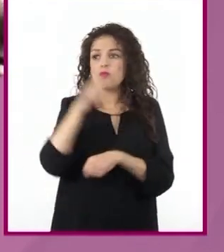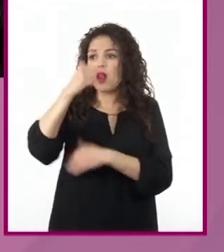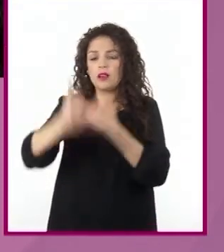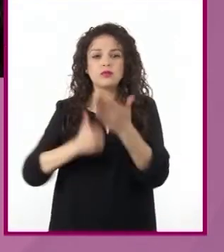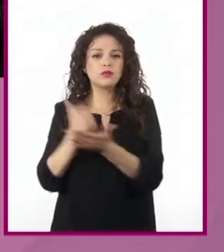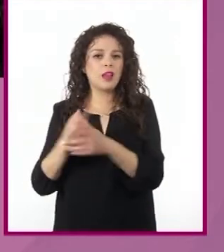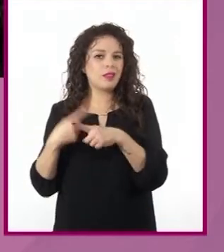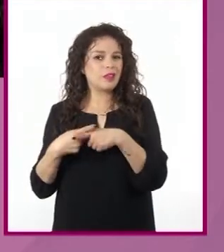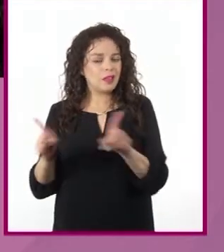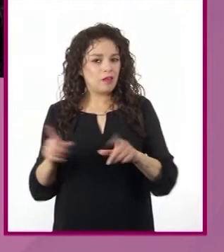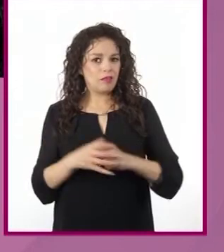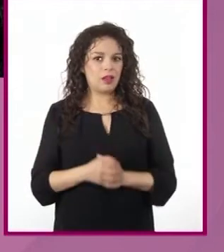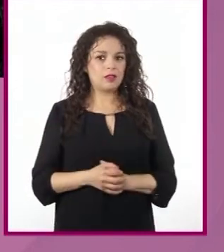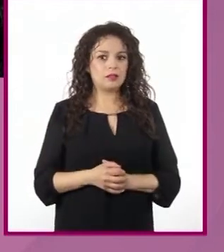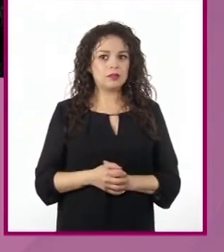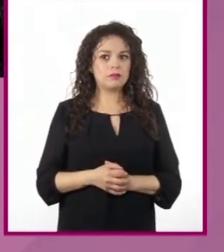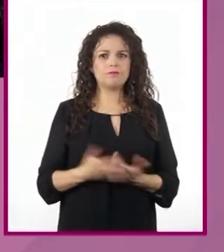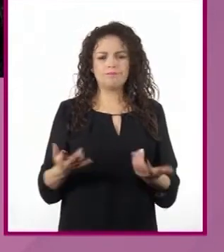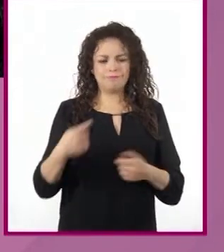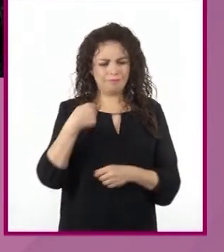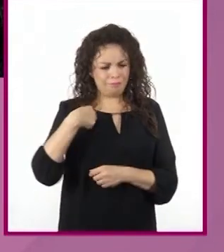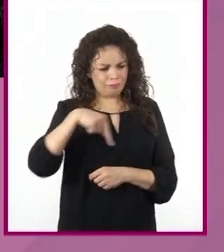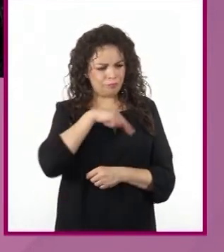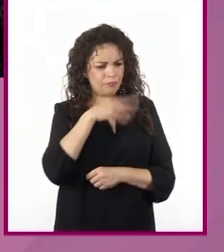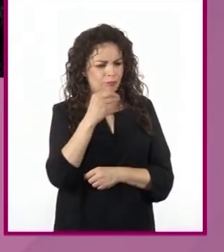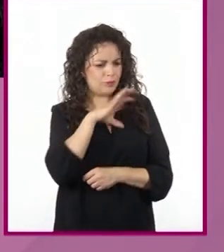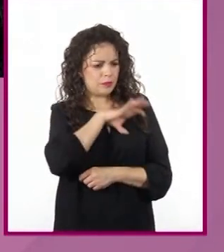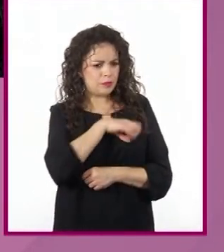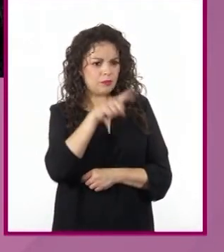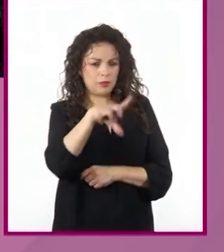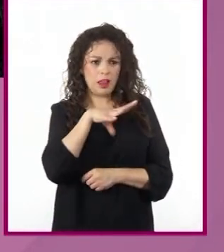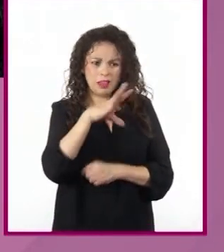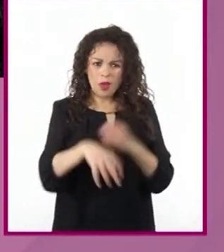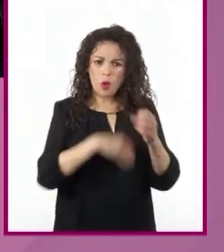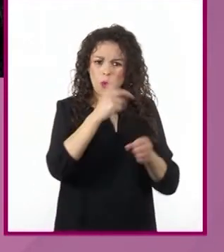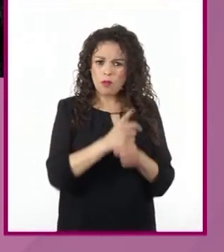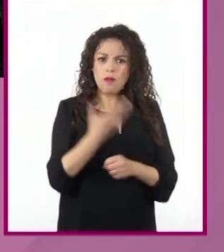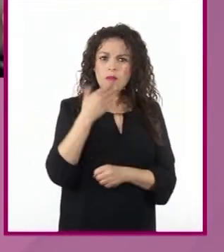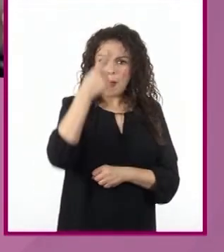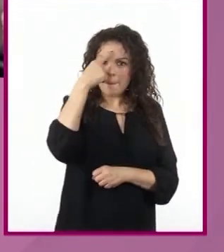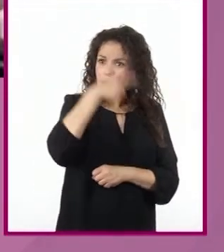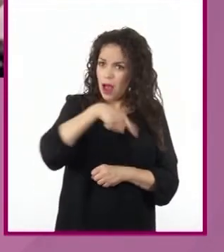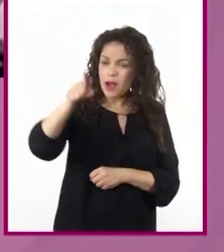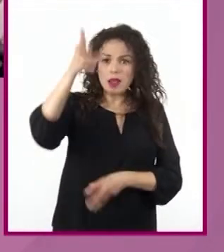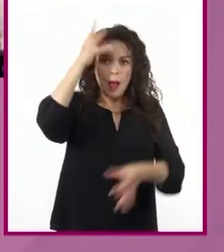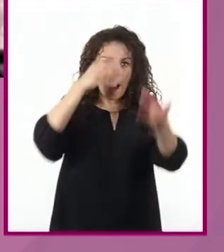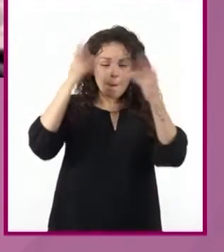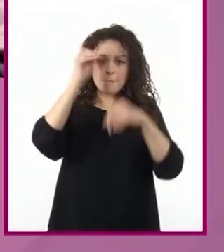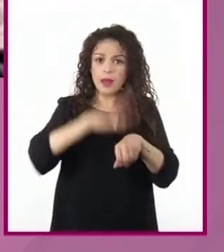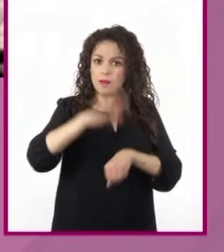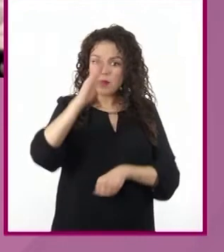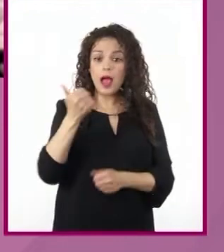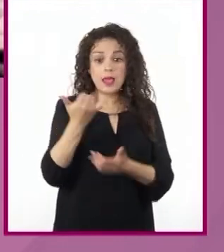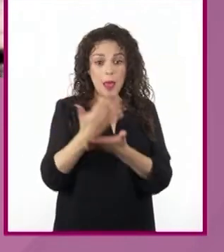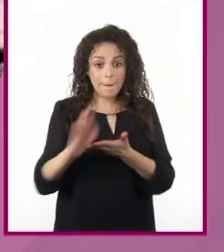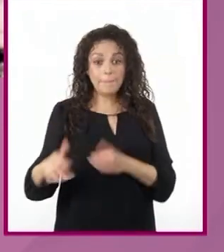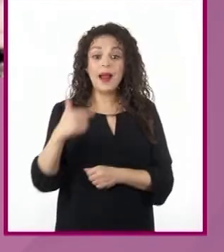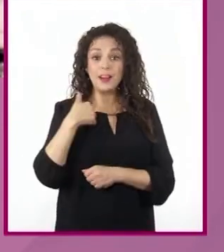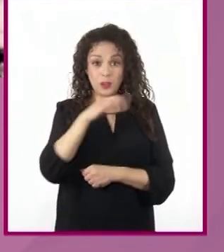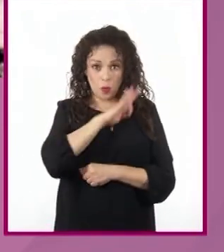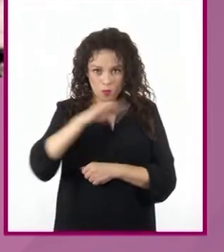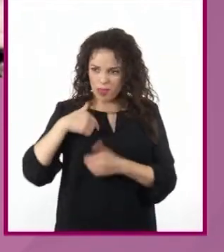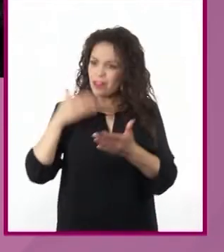queremos mucho, eres muy buen amigo y claro que es una oportunidad magnífica el irte allá para aprender más. Aparte, yo te voy a visitar cada que